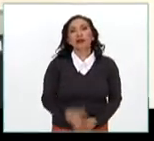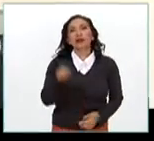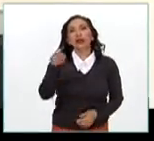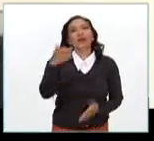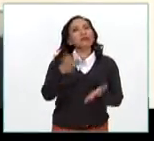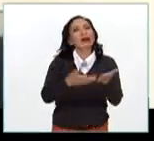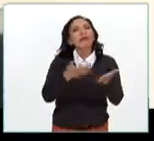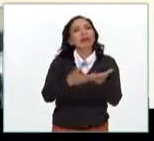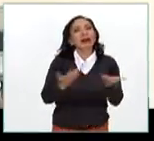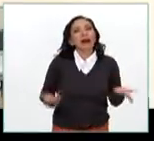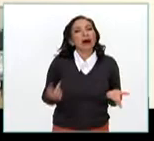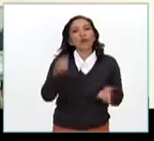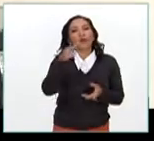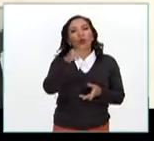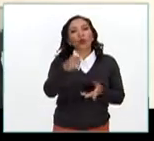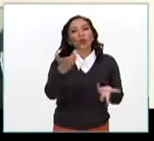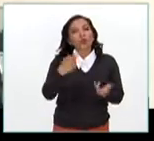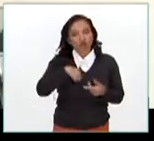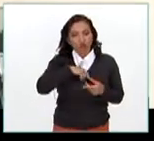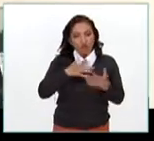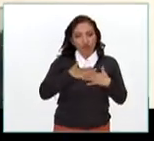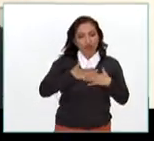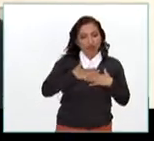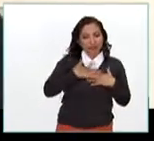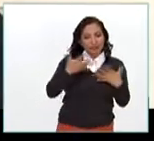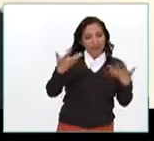¿Qué haría falta? ¿Qué tendríamos que hacer?